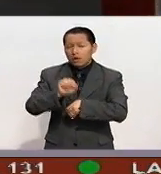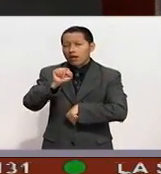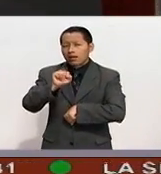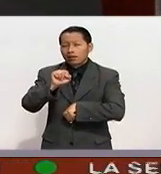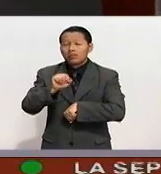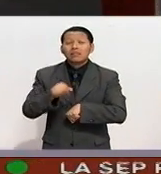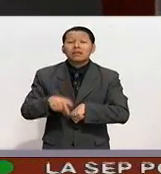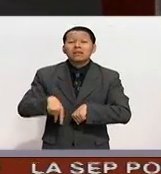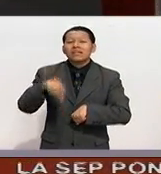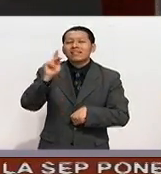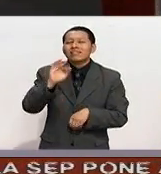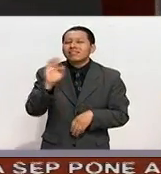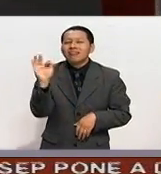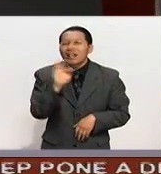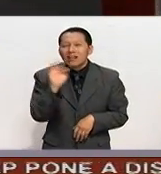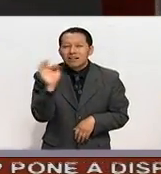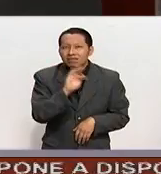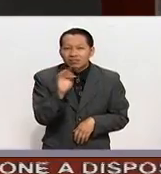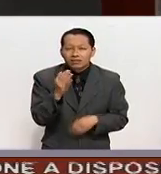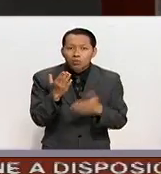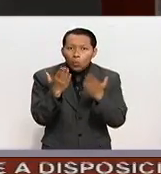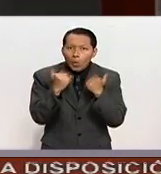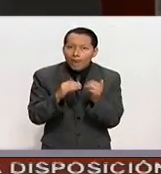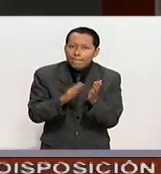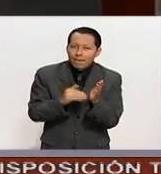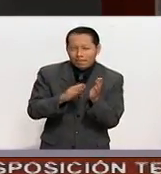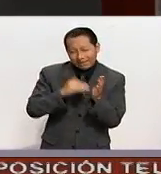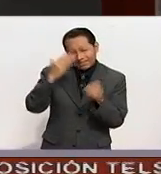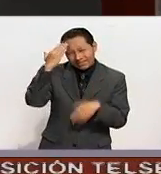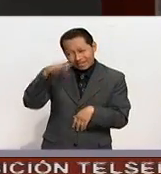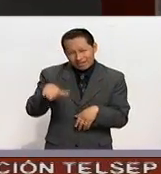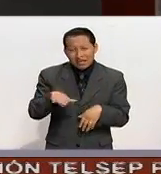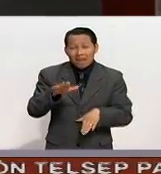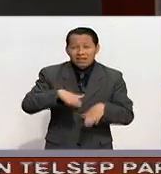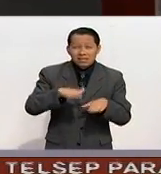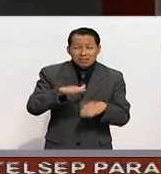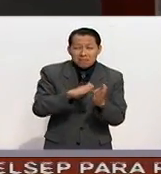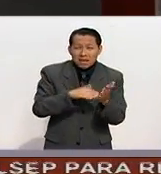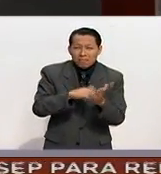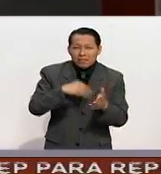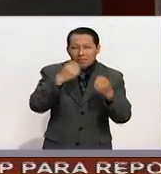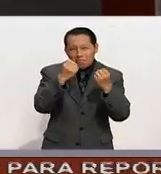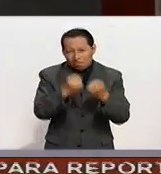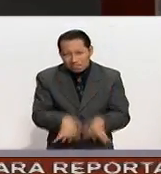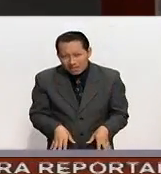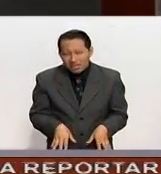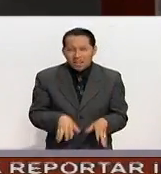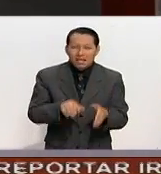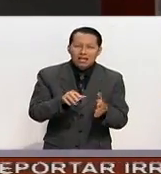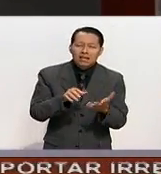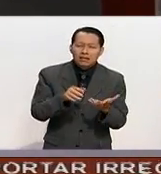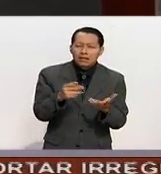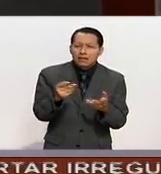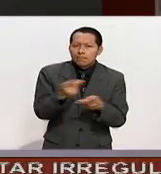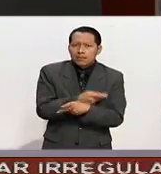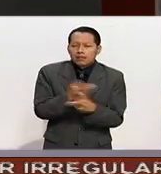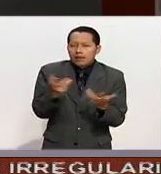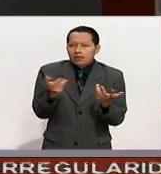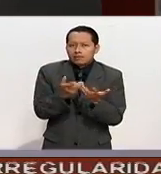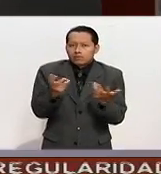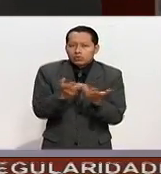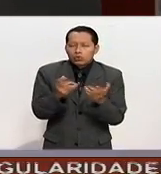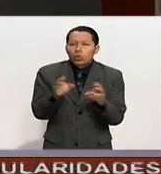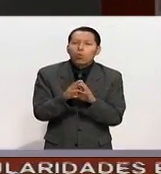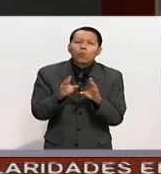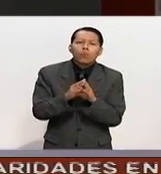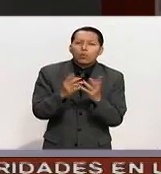pero resulta que no tiene un solo papel, porque ya ve cómo somos, perdemos luego todo. ¿qué es lo primero que tiene que hacer? ¿A dónde se